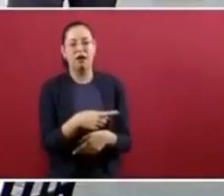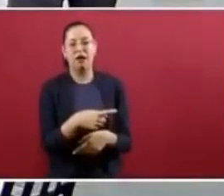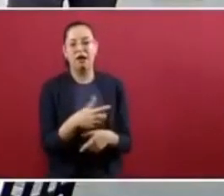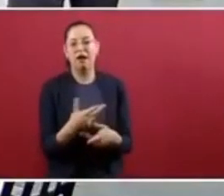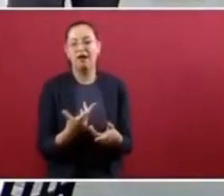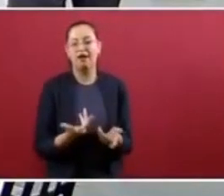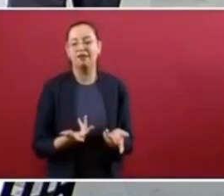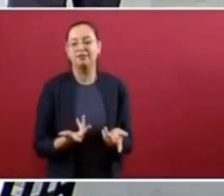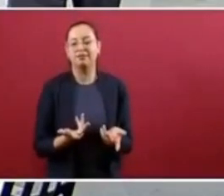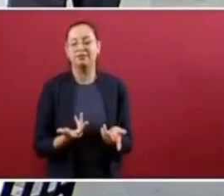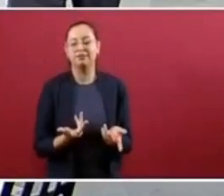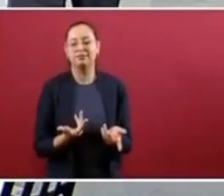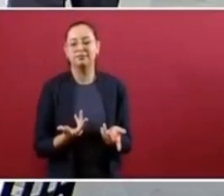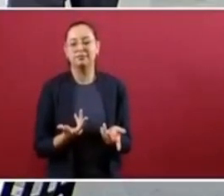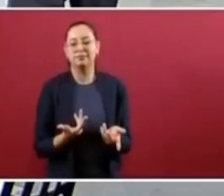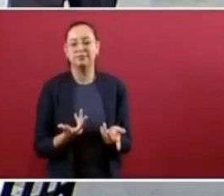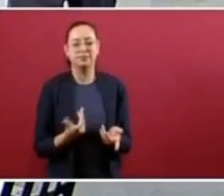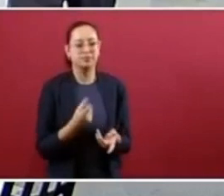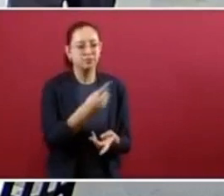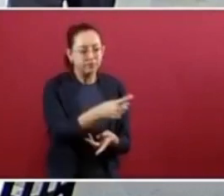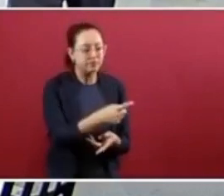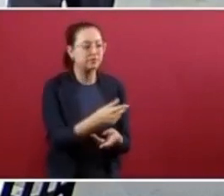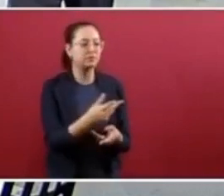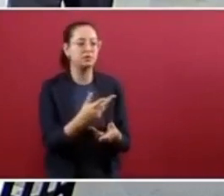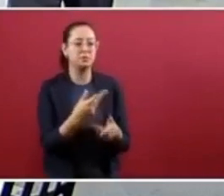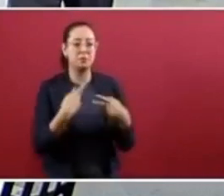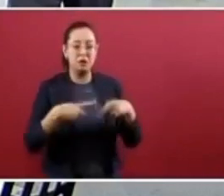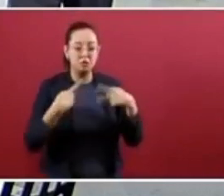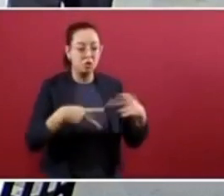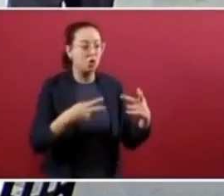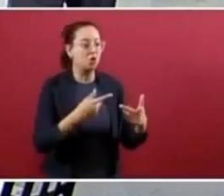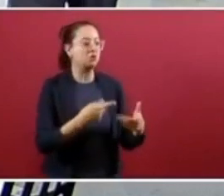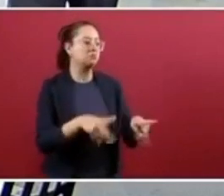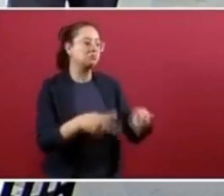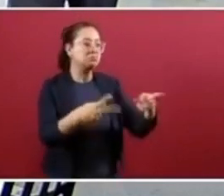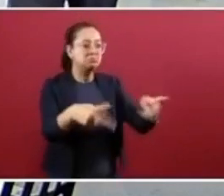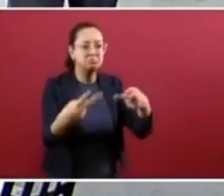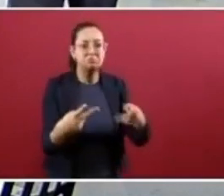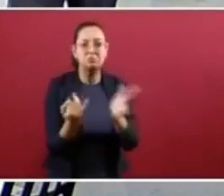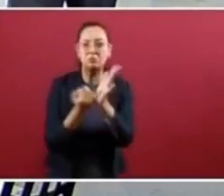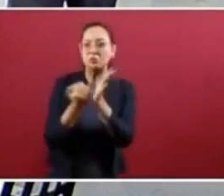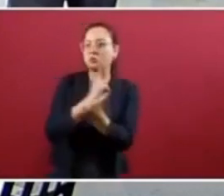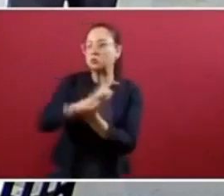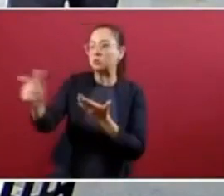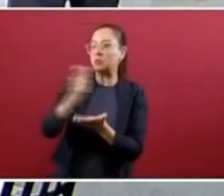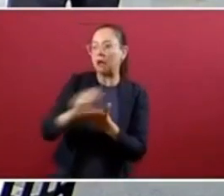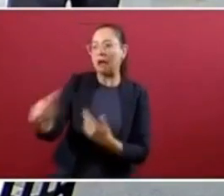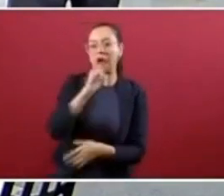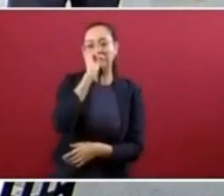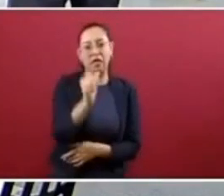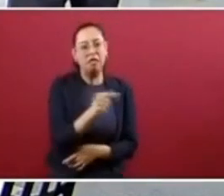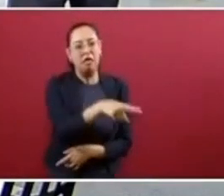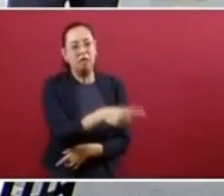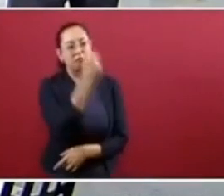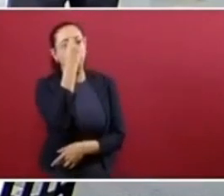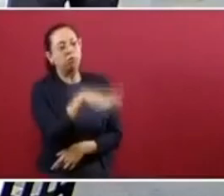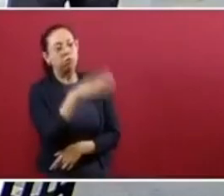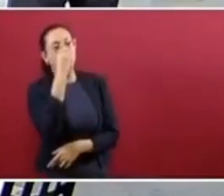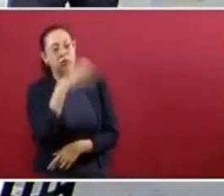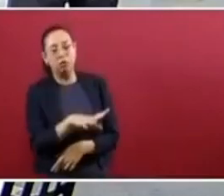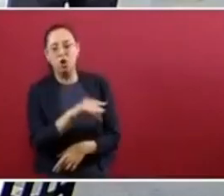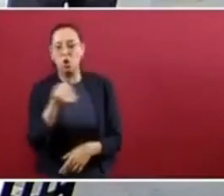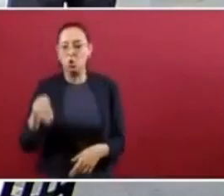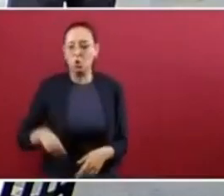a los de la economía informal que no pagaban impuestos. Ese era el discurso.